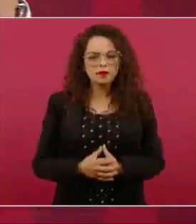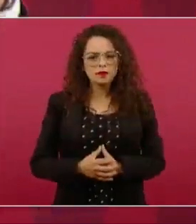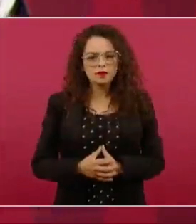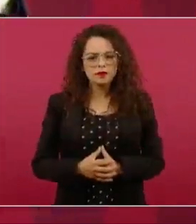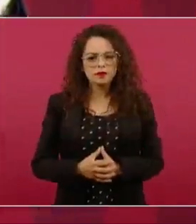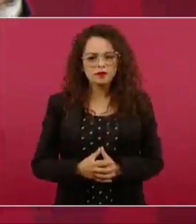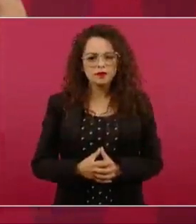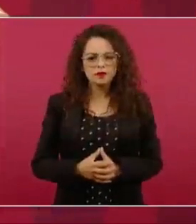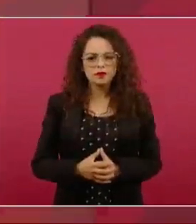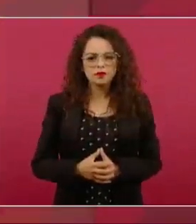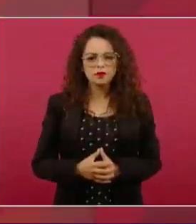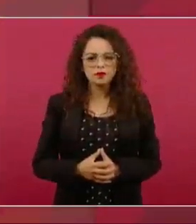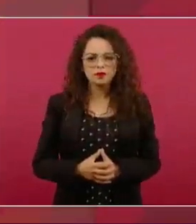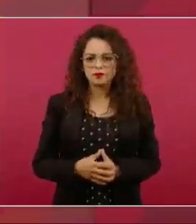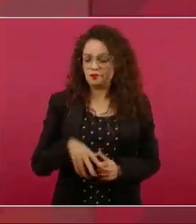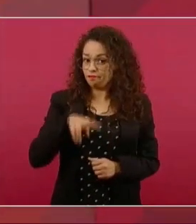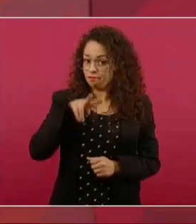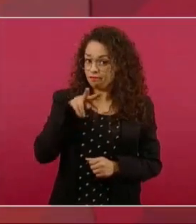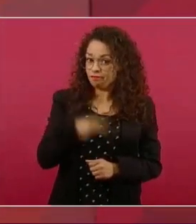Una actitud